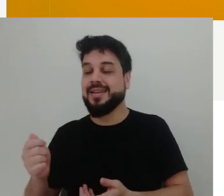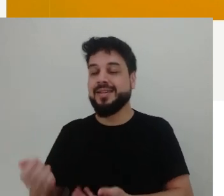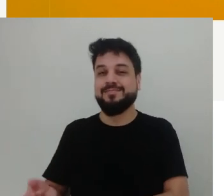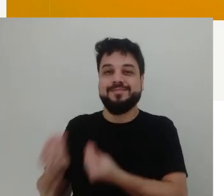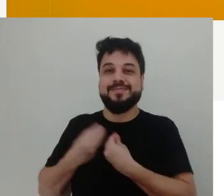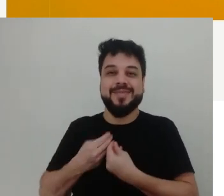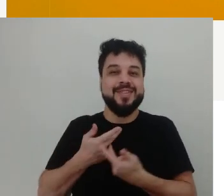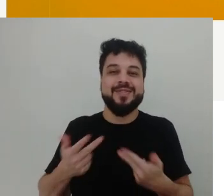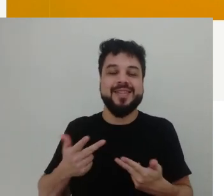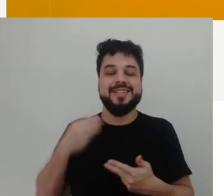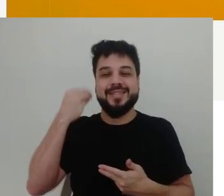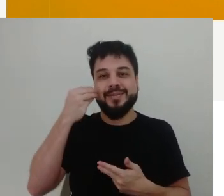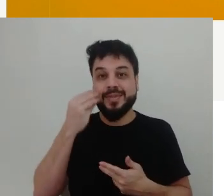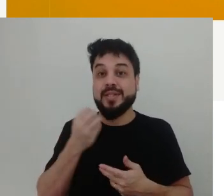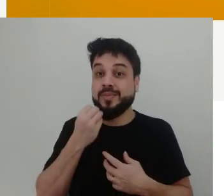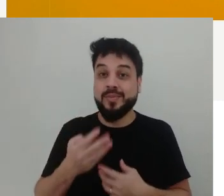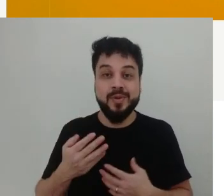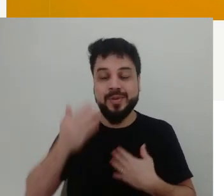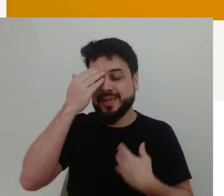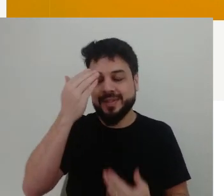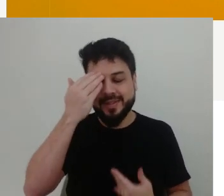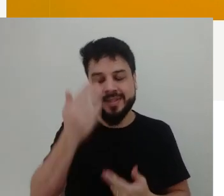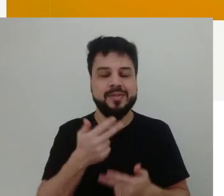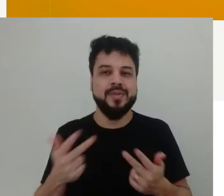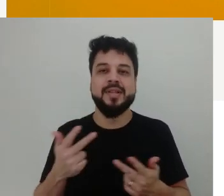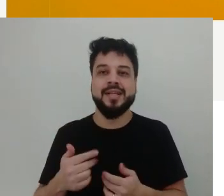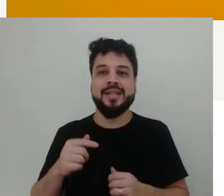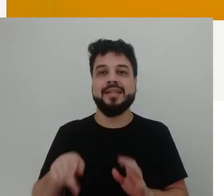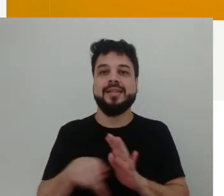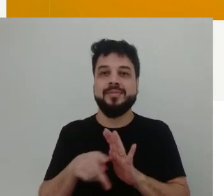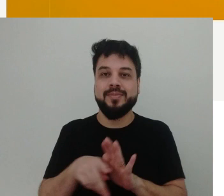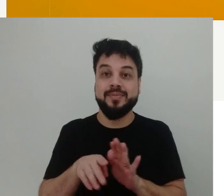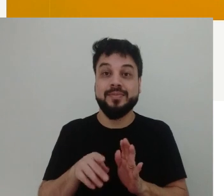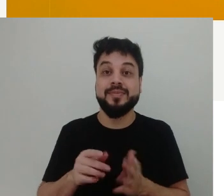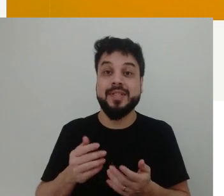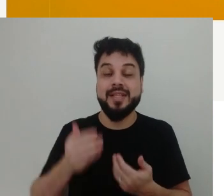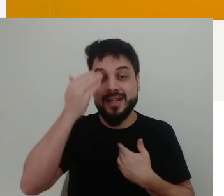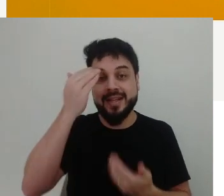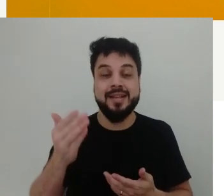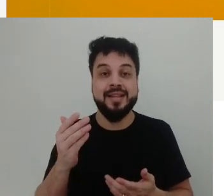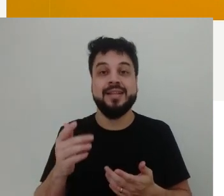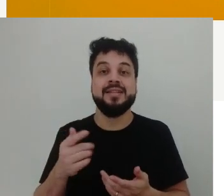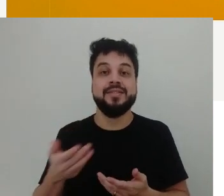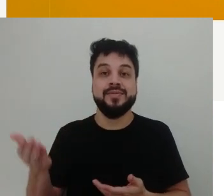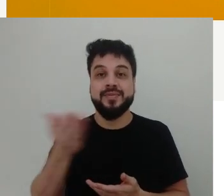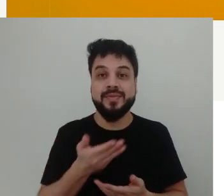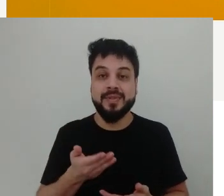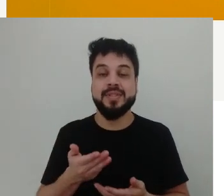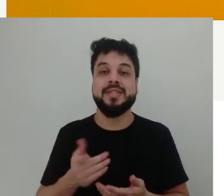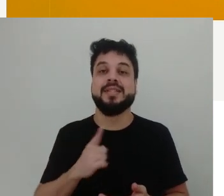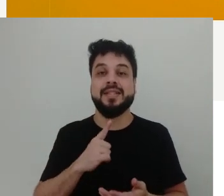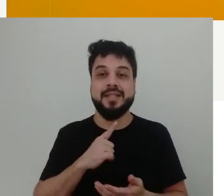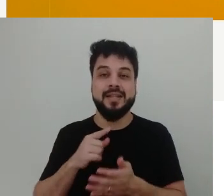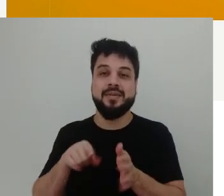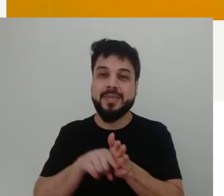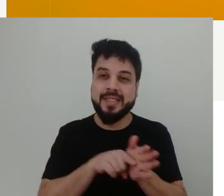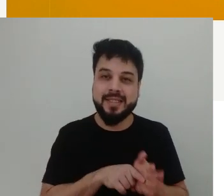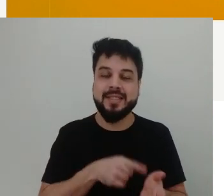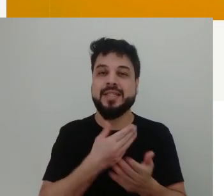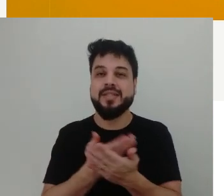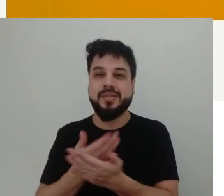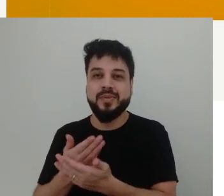estudiando actualmente en IELA, que puedan estar conectados y que puedan tener también este